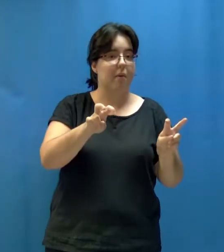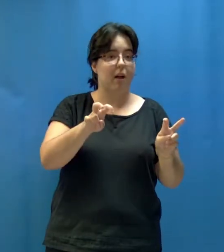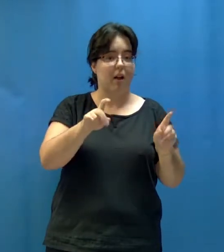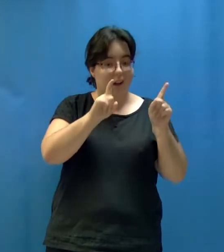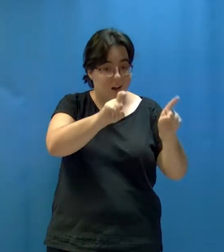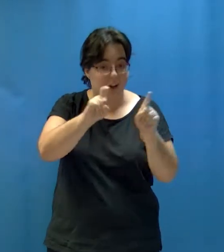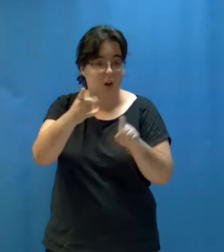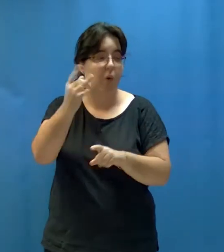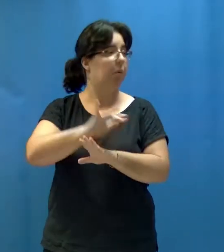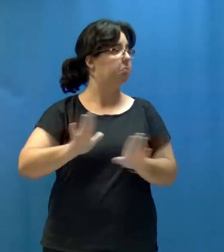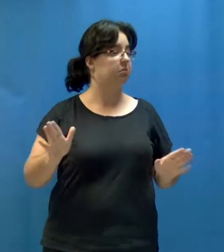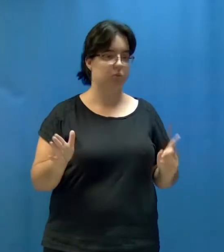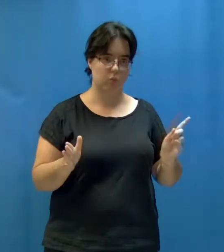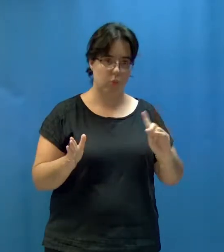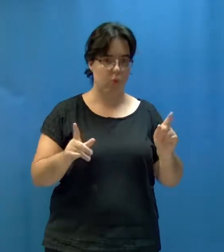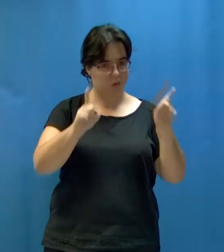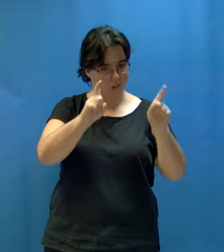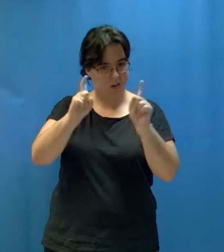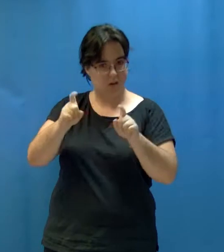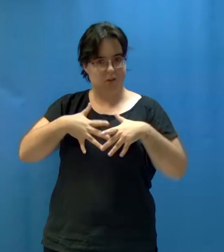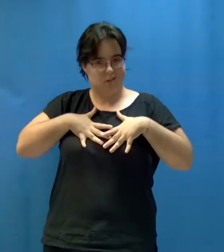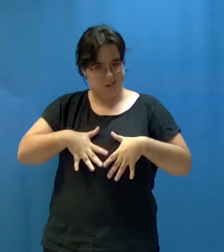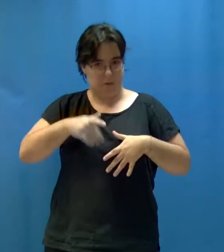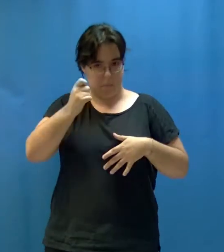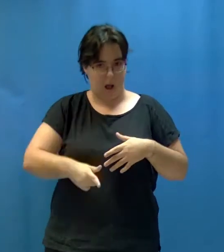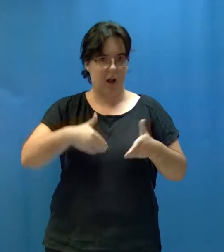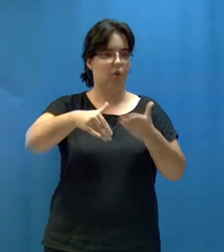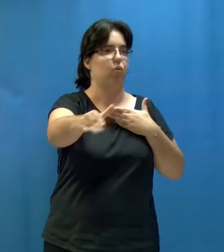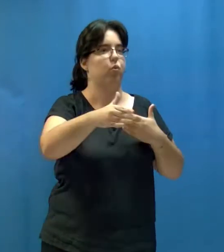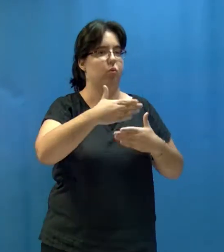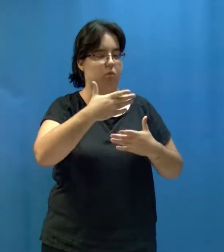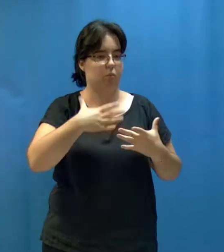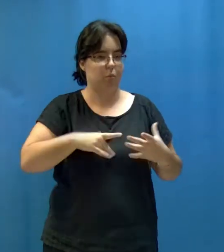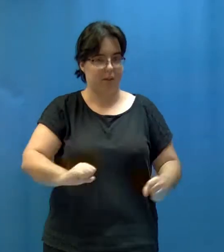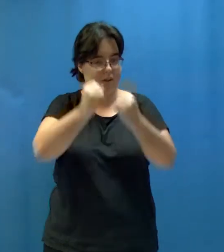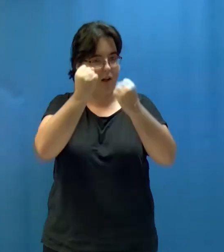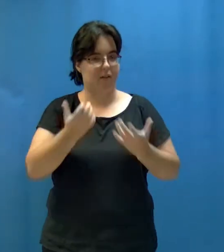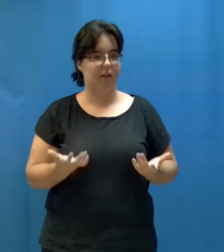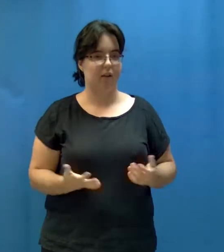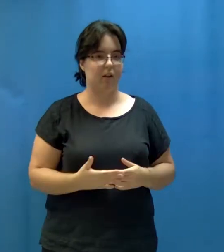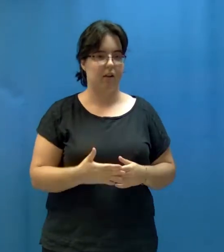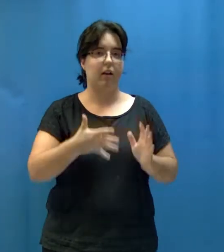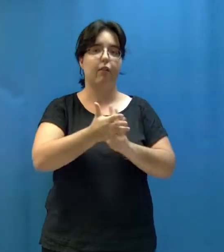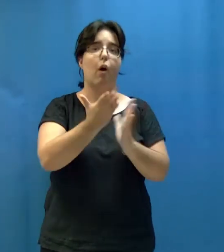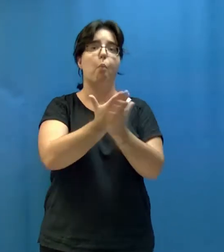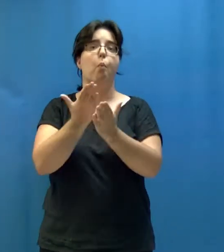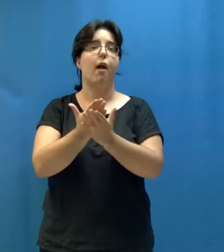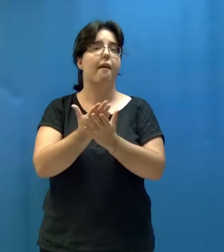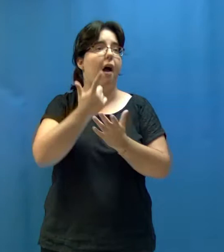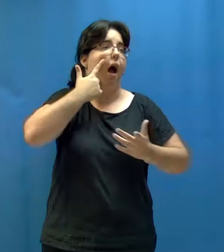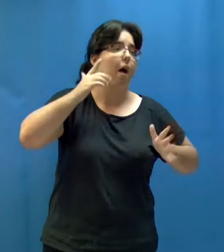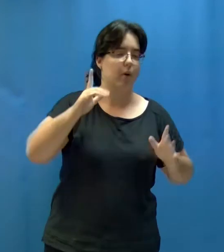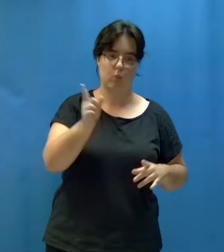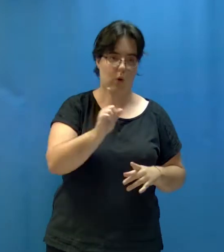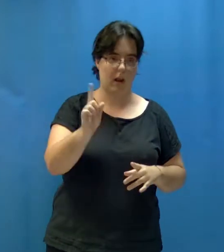formar para que sirva, no para que no sirva en un futuro, ¿no? Y no es algo experimental, ya se hace en otros países europeos, en